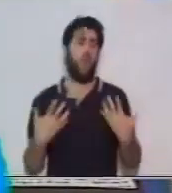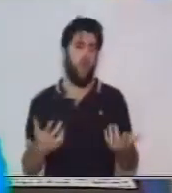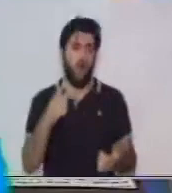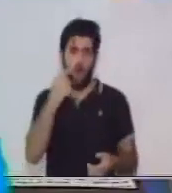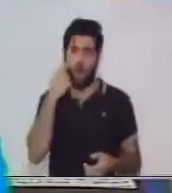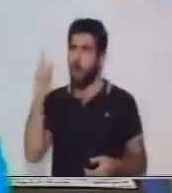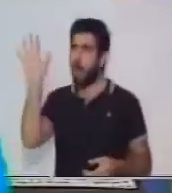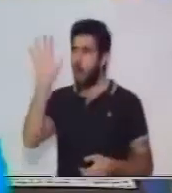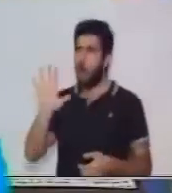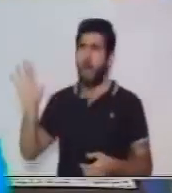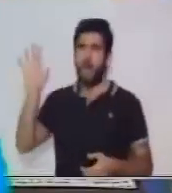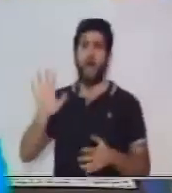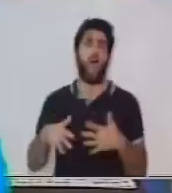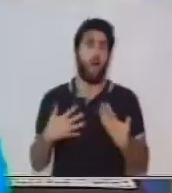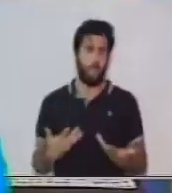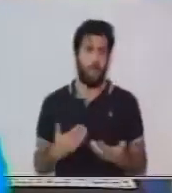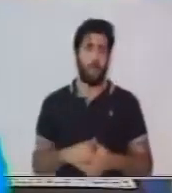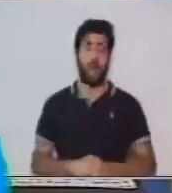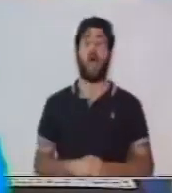alrededor?